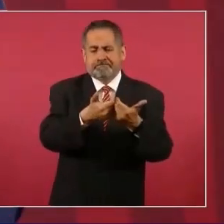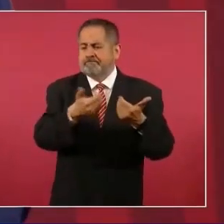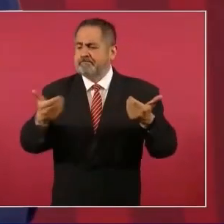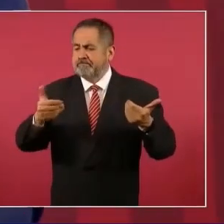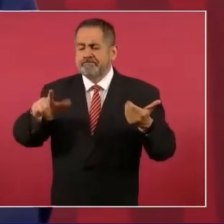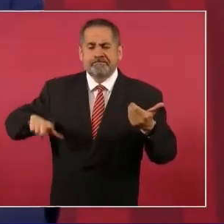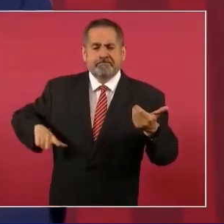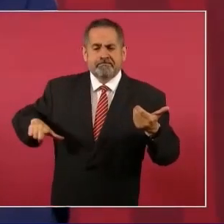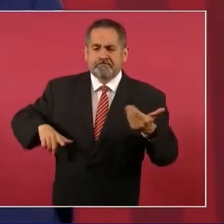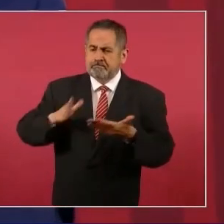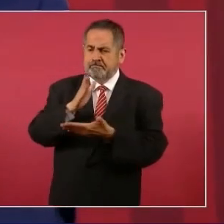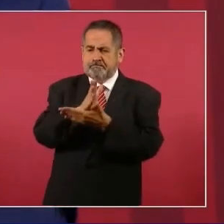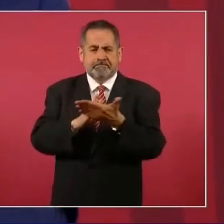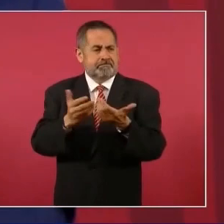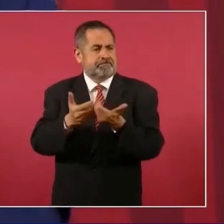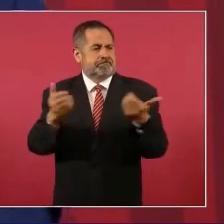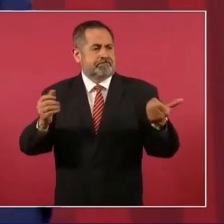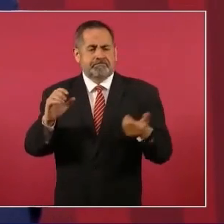eclesiástico del poder civil,